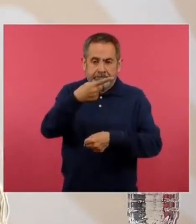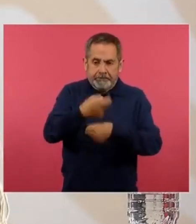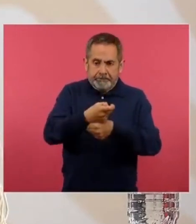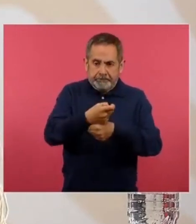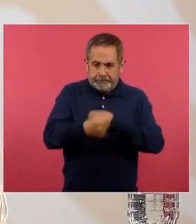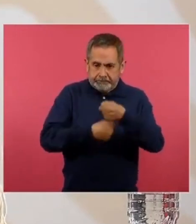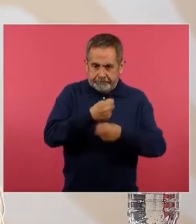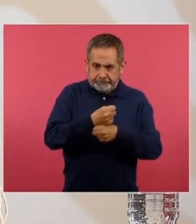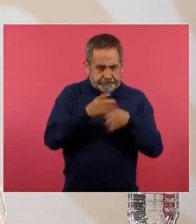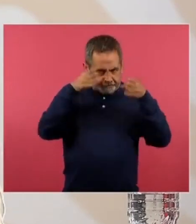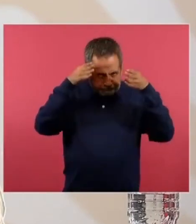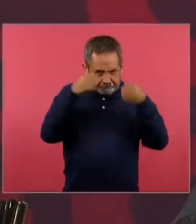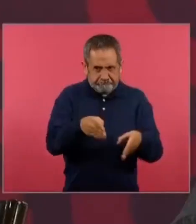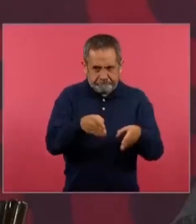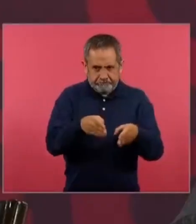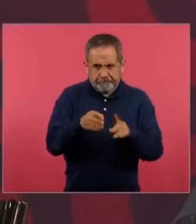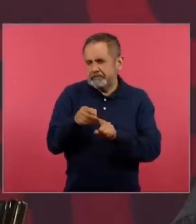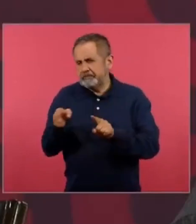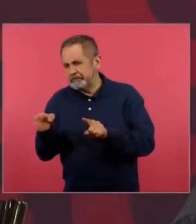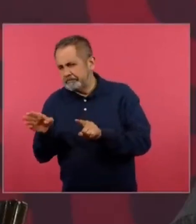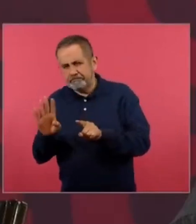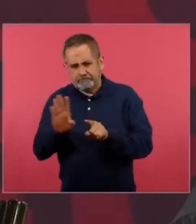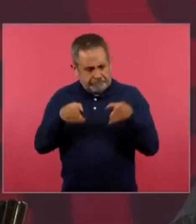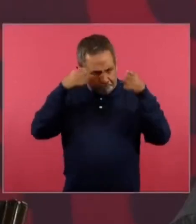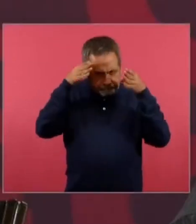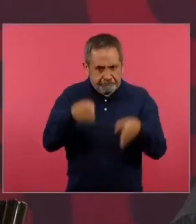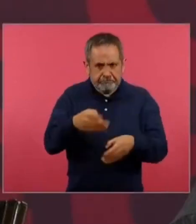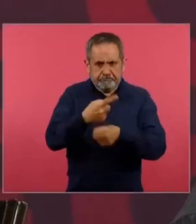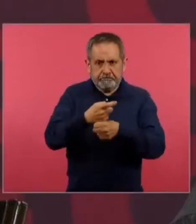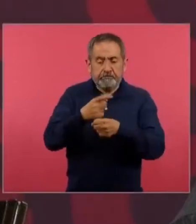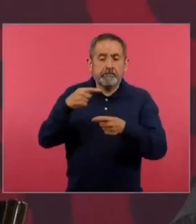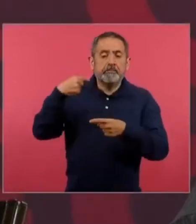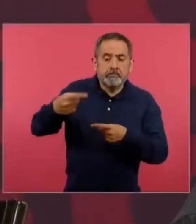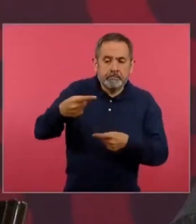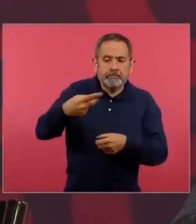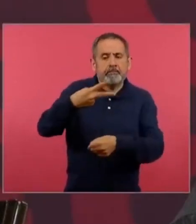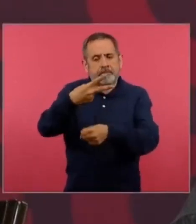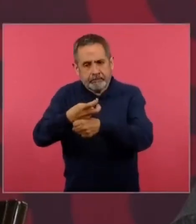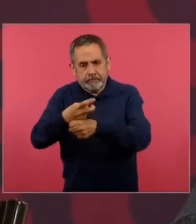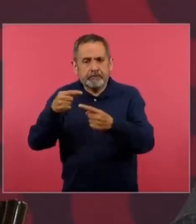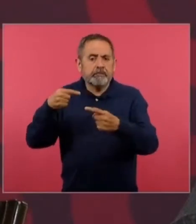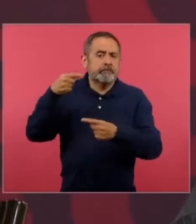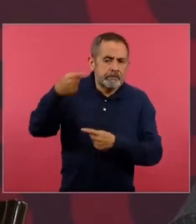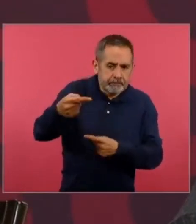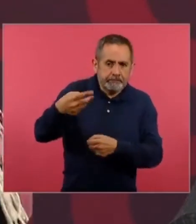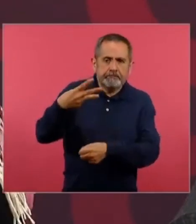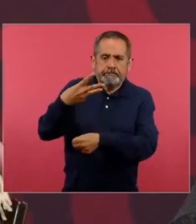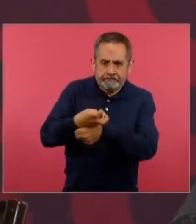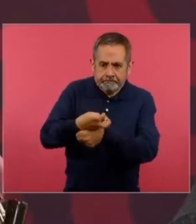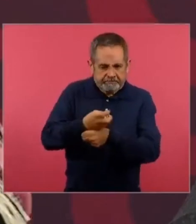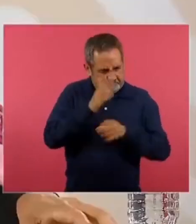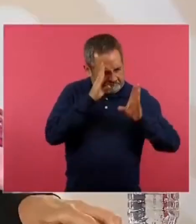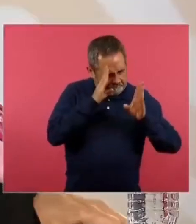que tenga que ver con primer grado, las preguntas tengan que ver sobre primer grado, luego pasado mañana segundo, tercero. Vamos a tratar